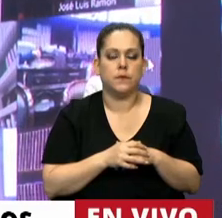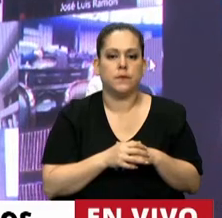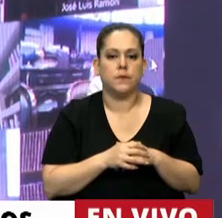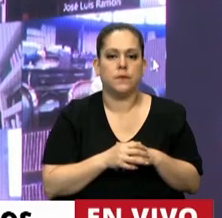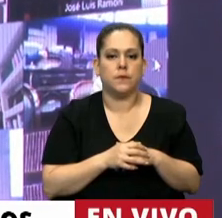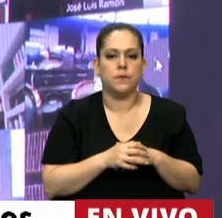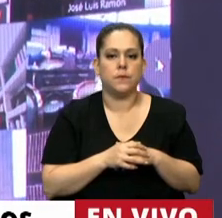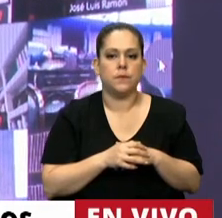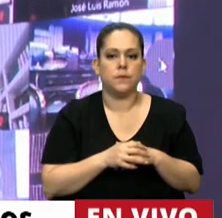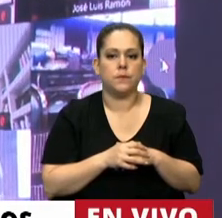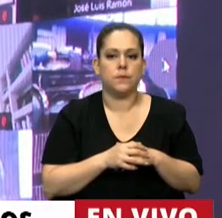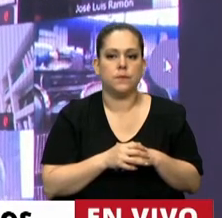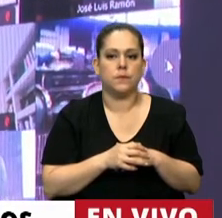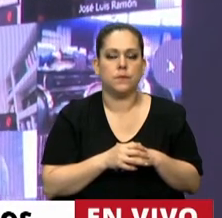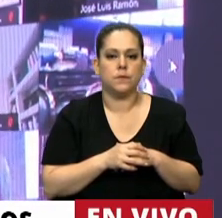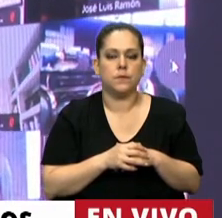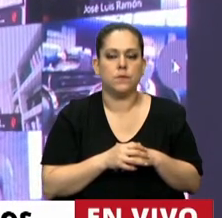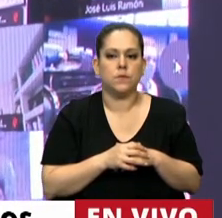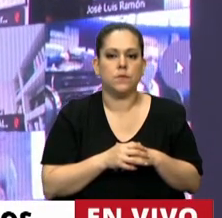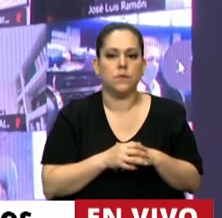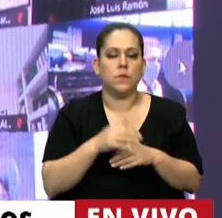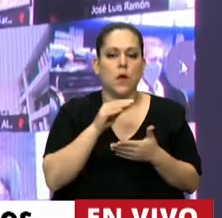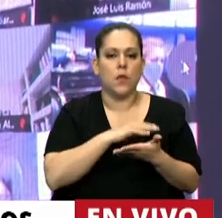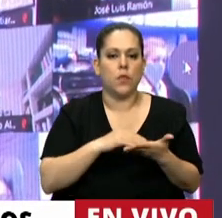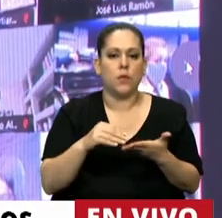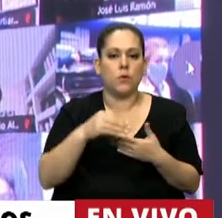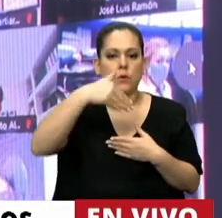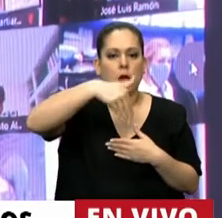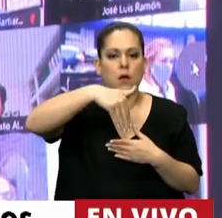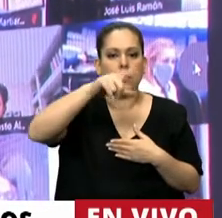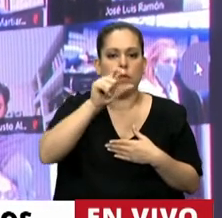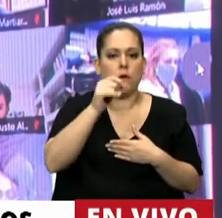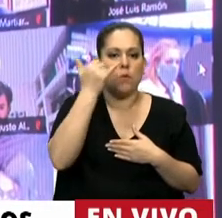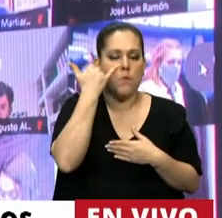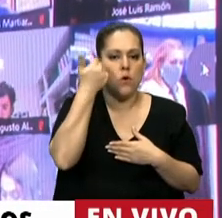Ahí viste que necesito solamente de frente, no necesito de atrás. Diputado Moyano Juan Facundo.